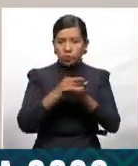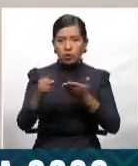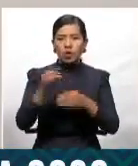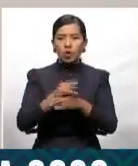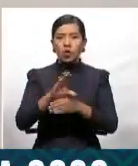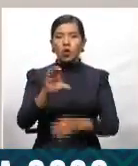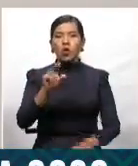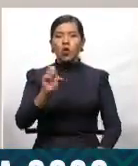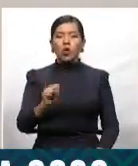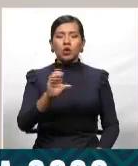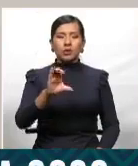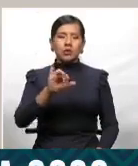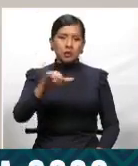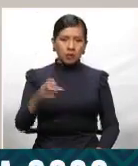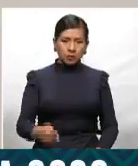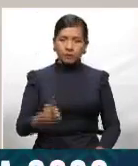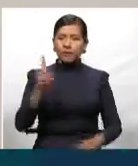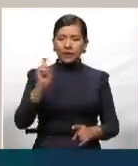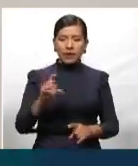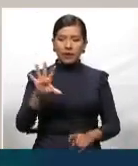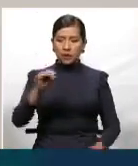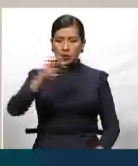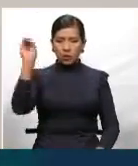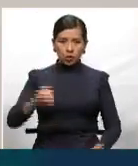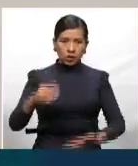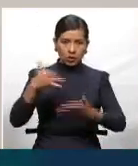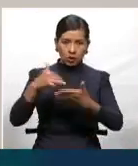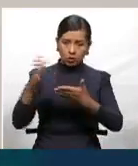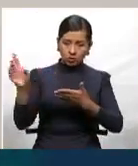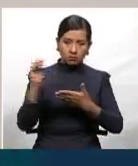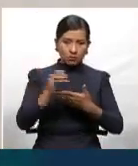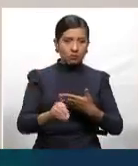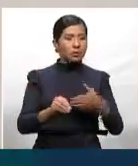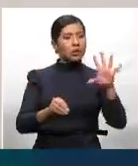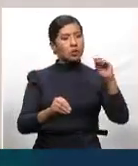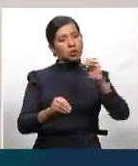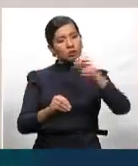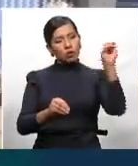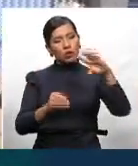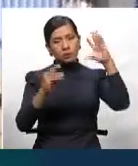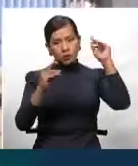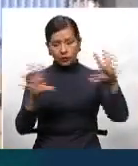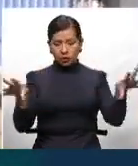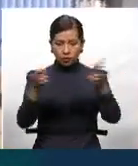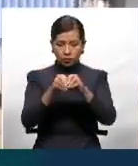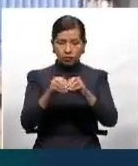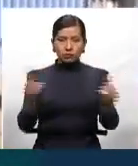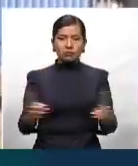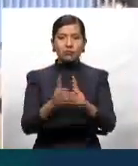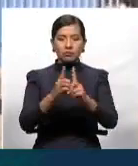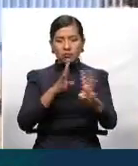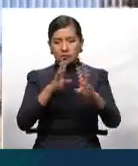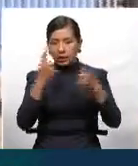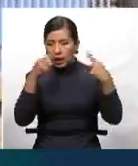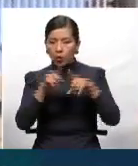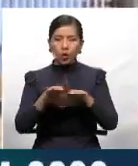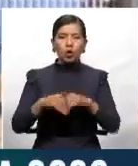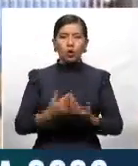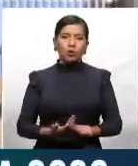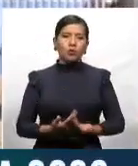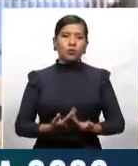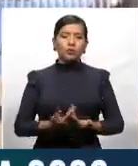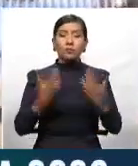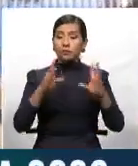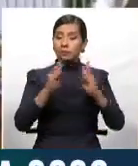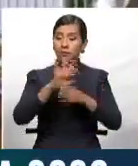el 50% de participación estudiantil y el 50% de participación docente. Desde que la población estudiantil no asiste a pasar